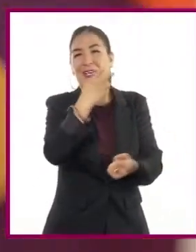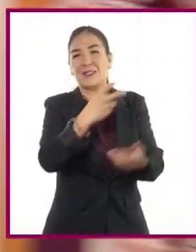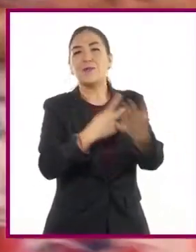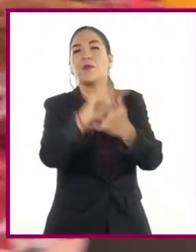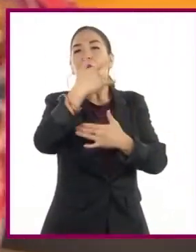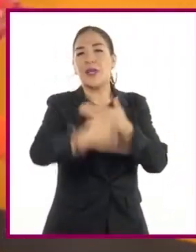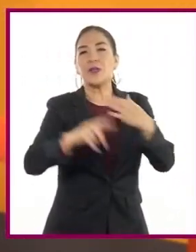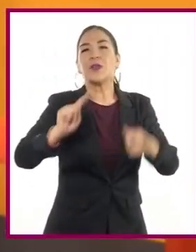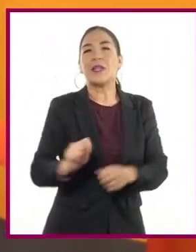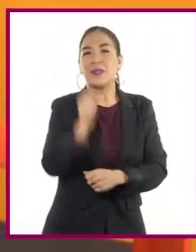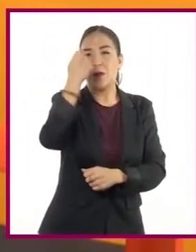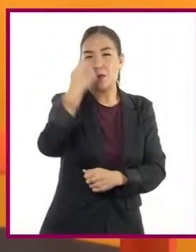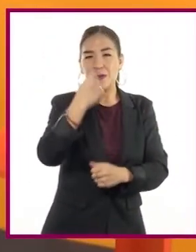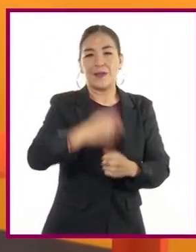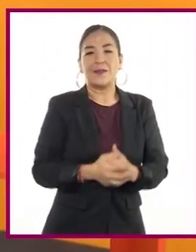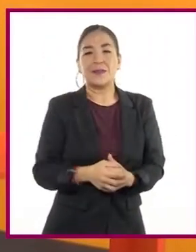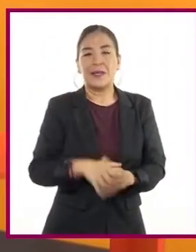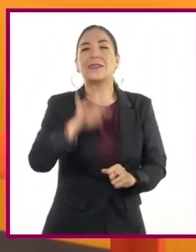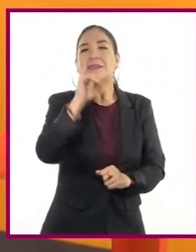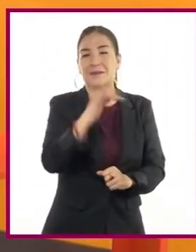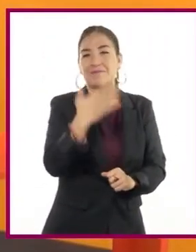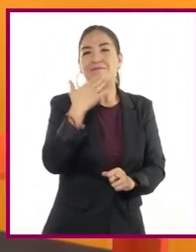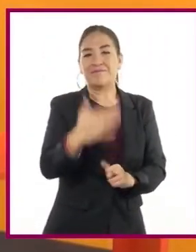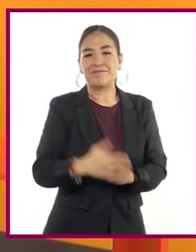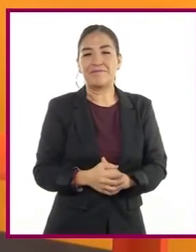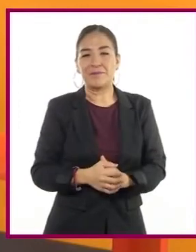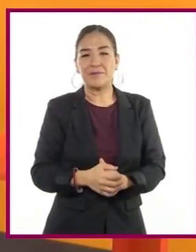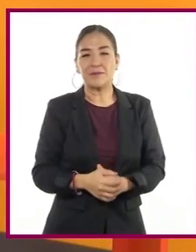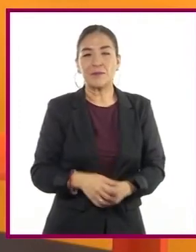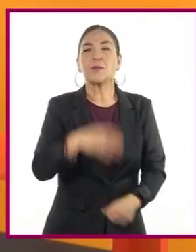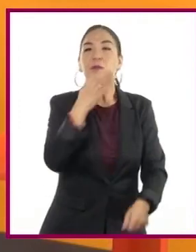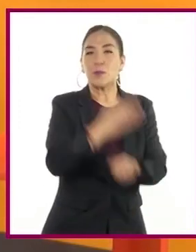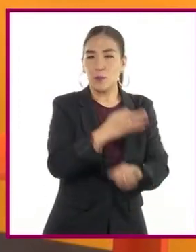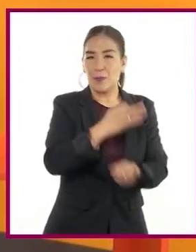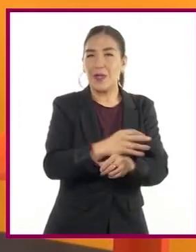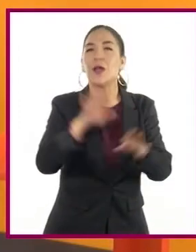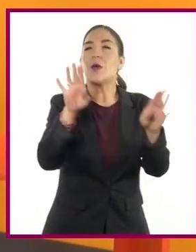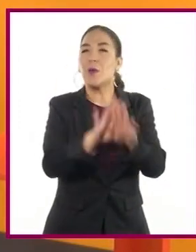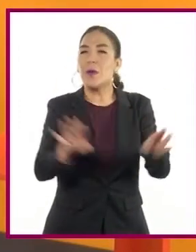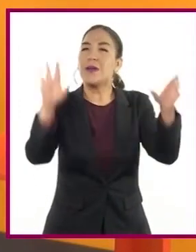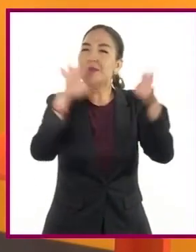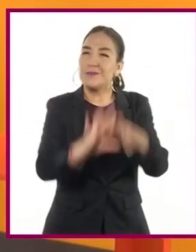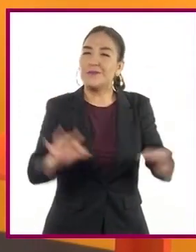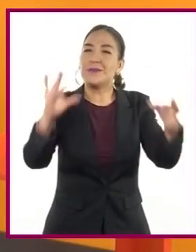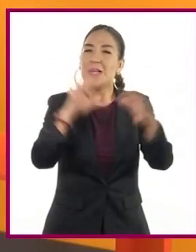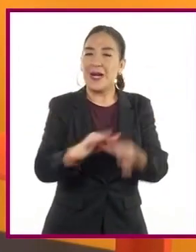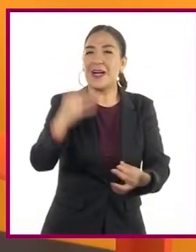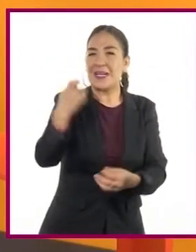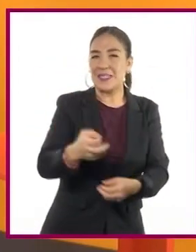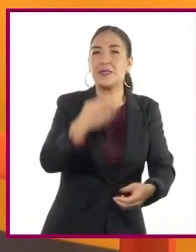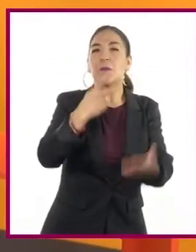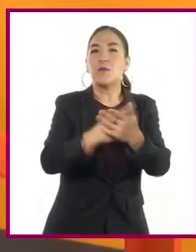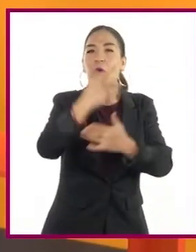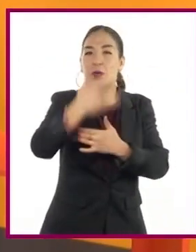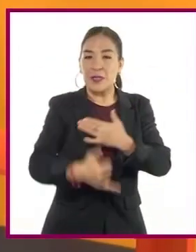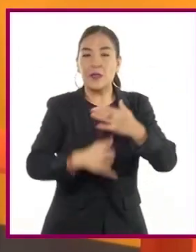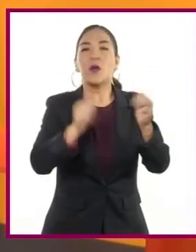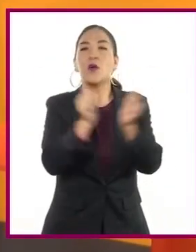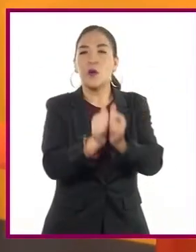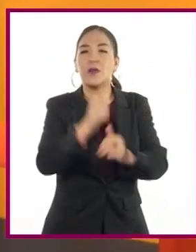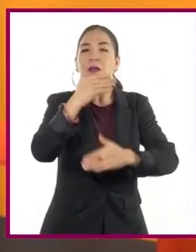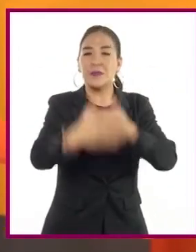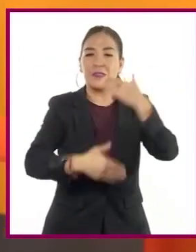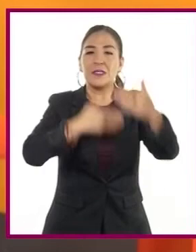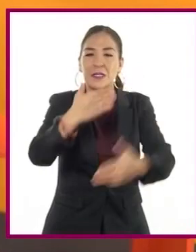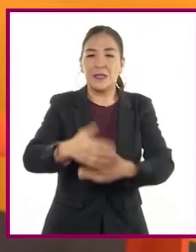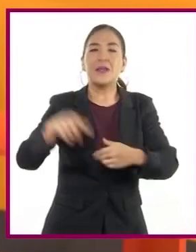desarrollar? Muy buena idea. Podemos ir acompañándolo en este proyecto y avanzar con la ayuda de